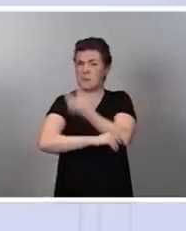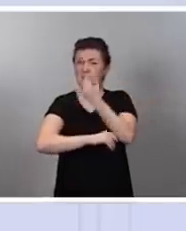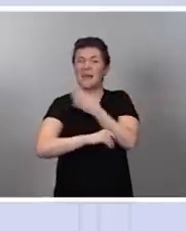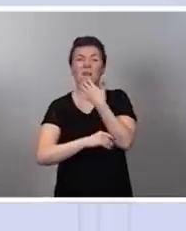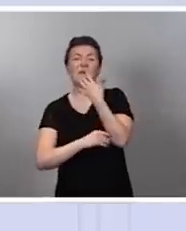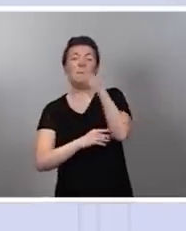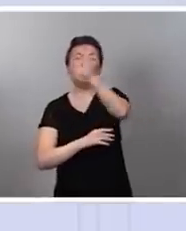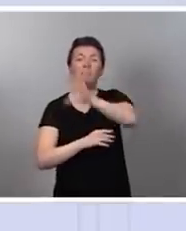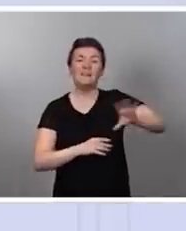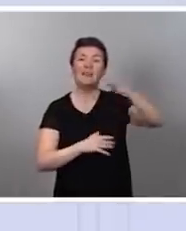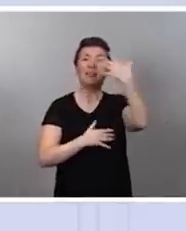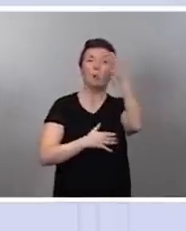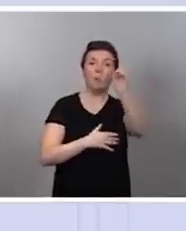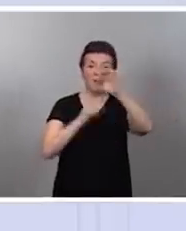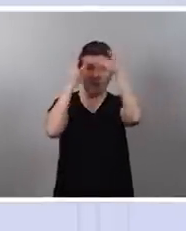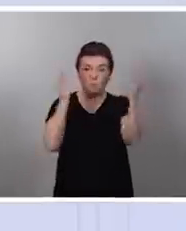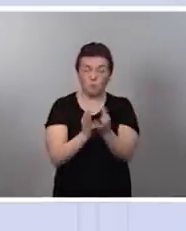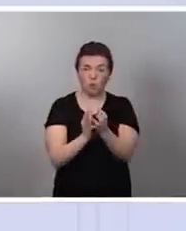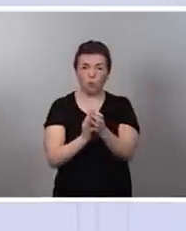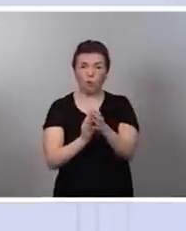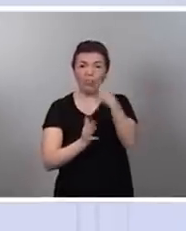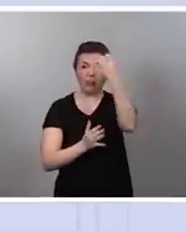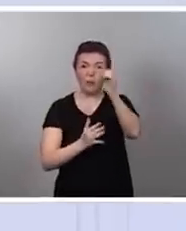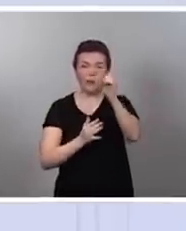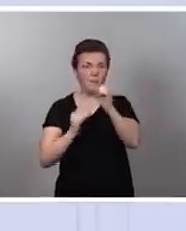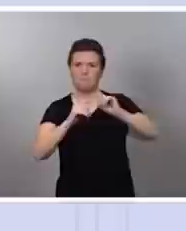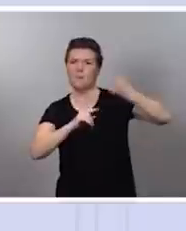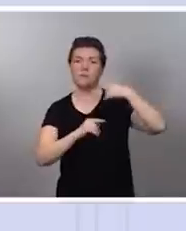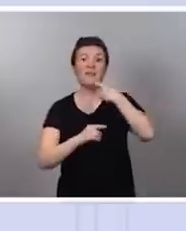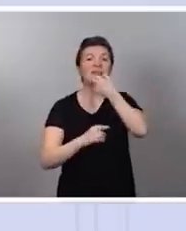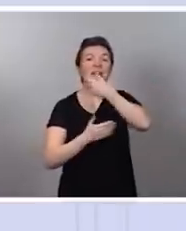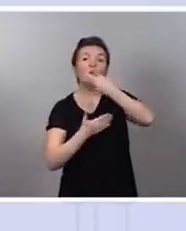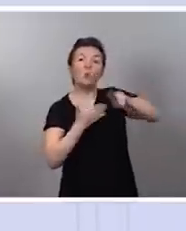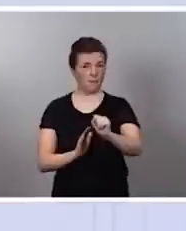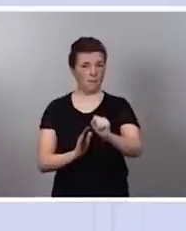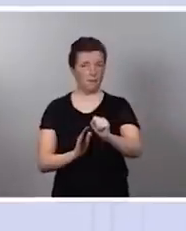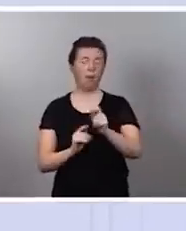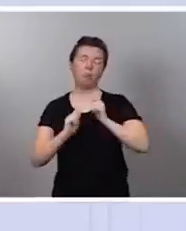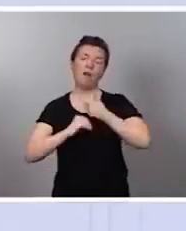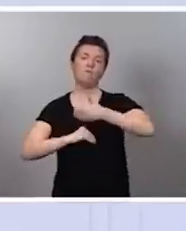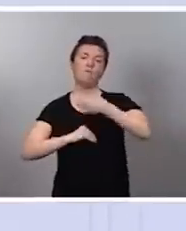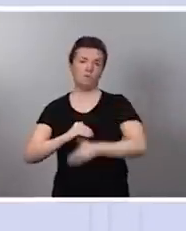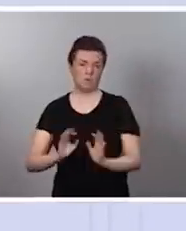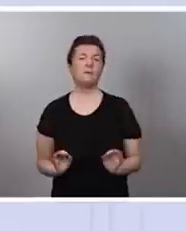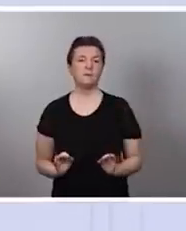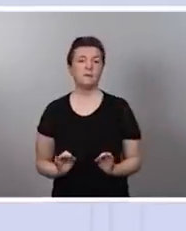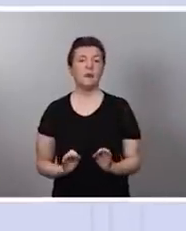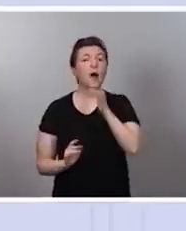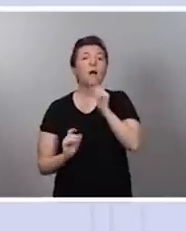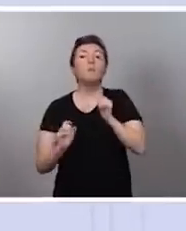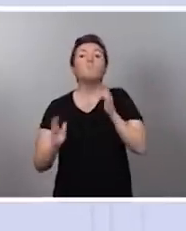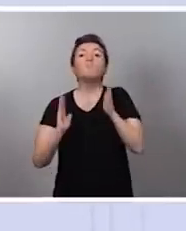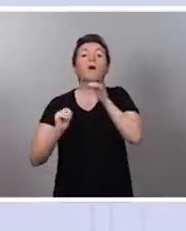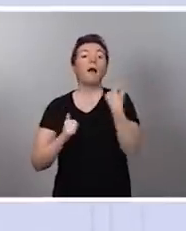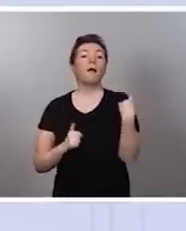las retuerce para dar un trato prioritario y privilegiado a Cataluña frente al resto de comunidades autónomas cuando no hay ningún apoyo constitucional ilegal para poder